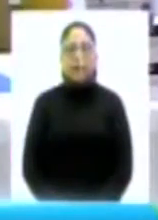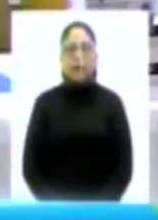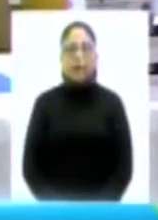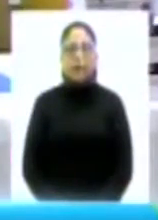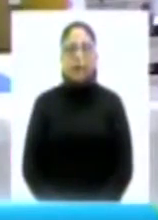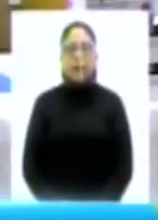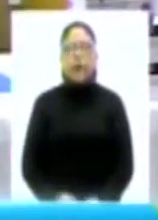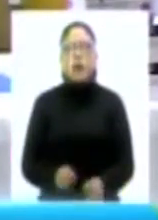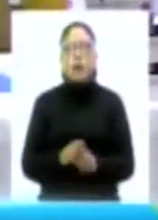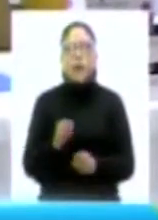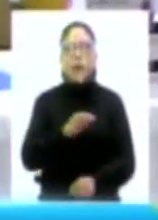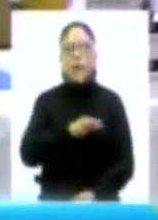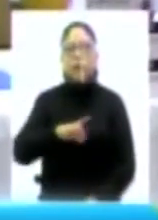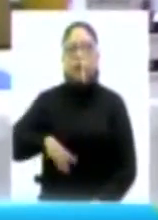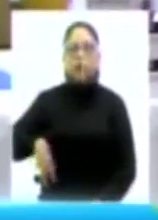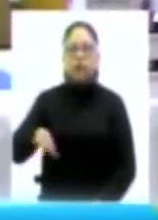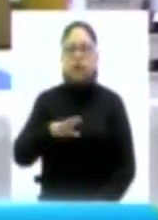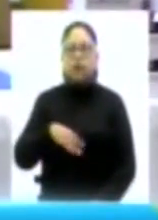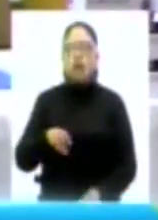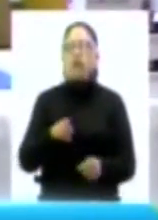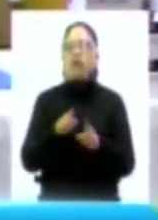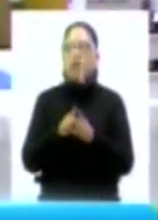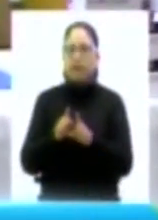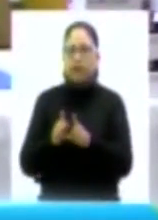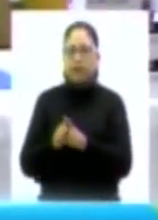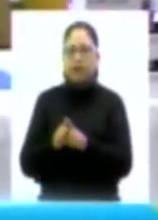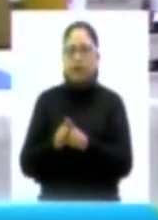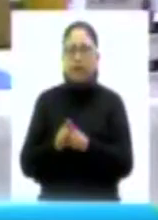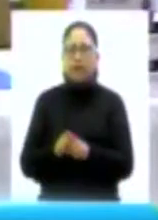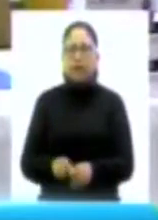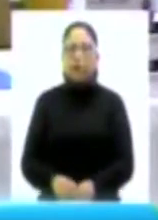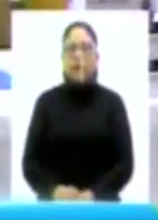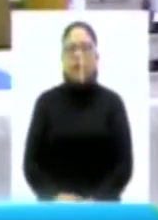municipios. En este momento